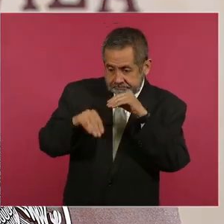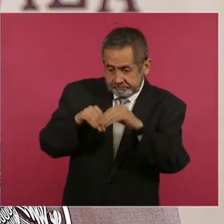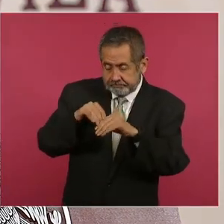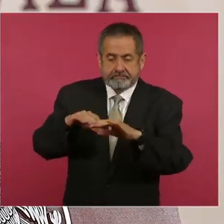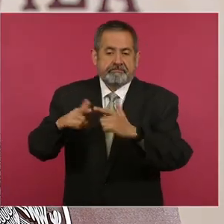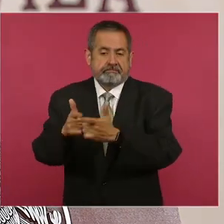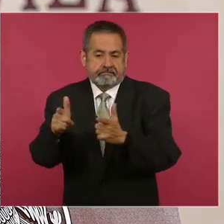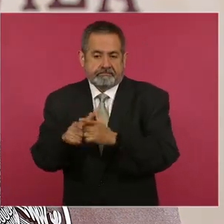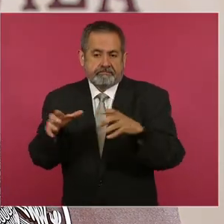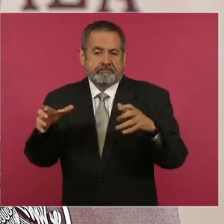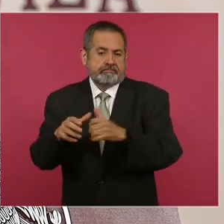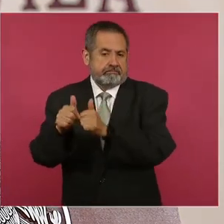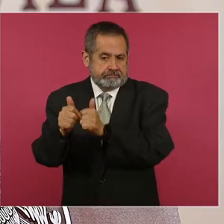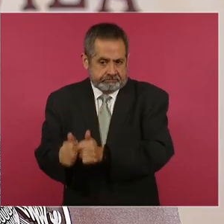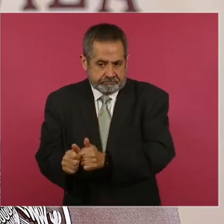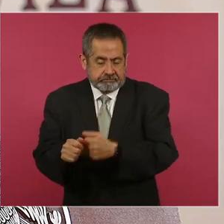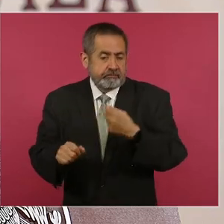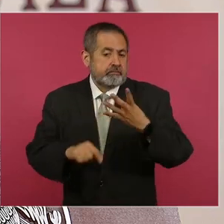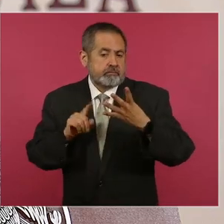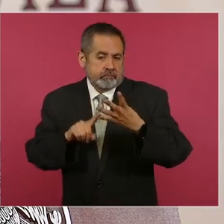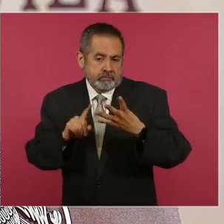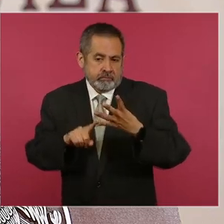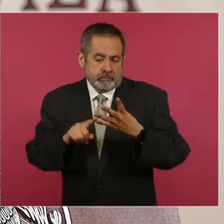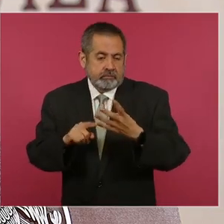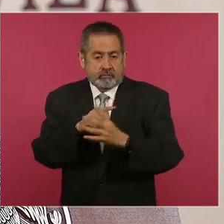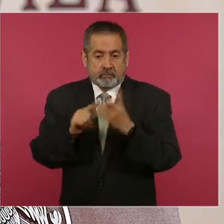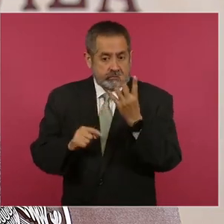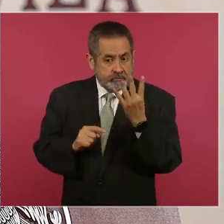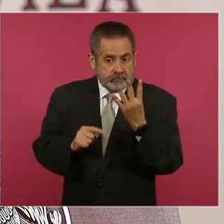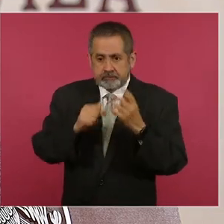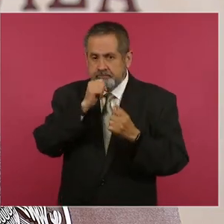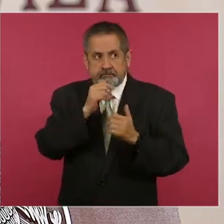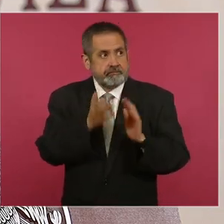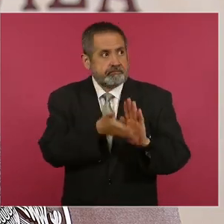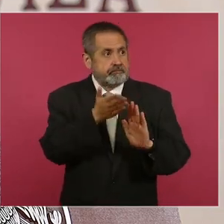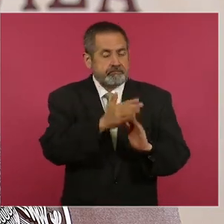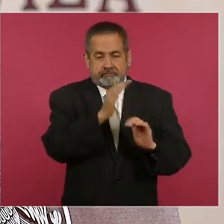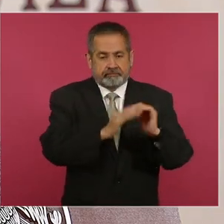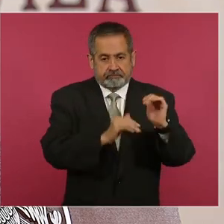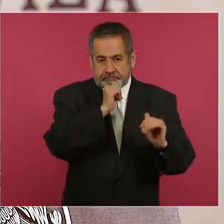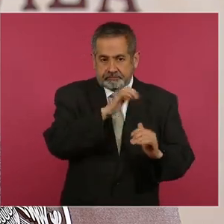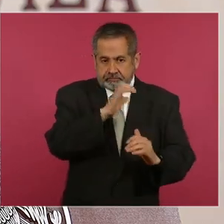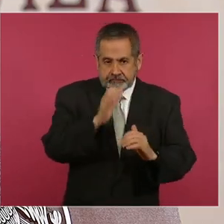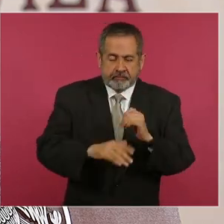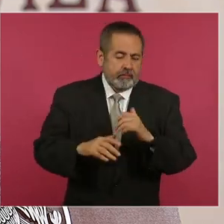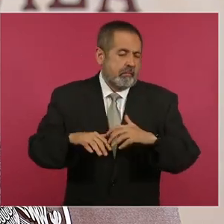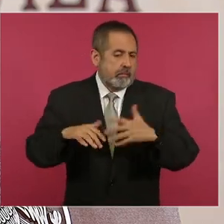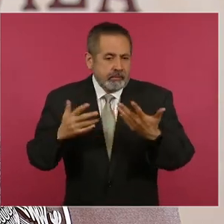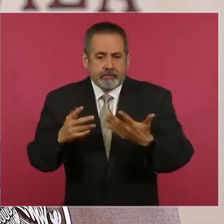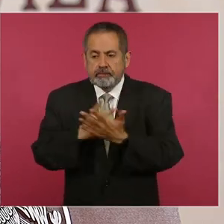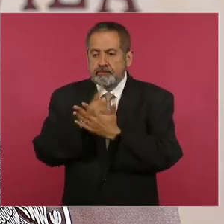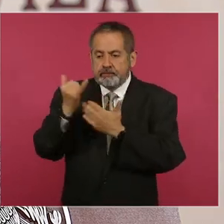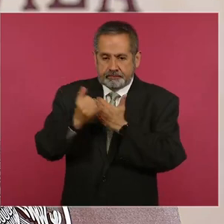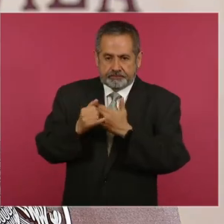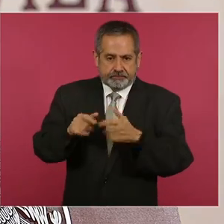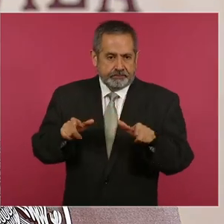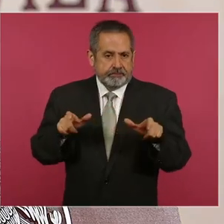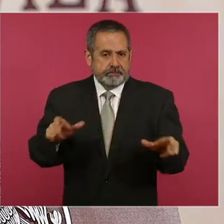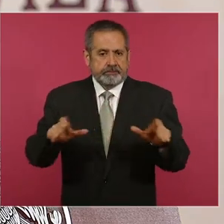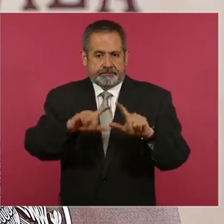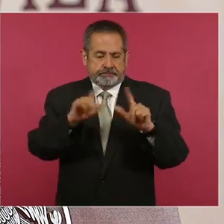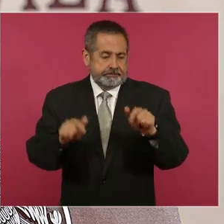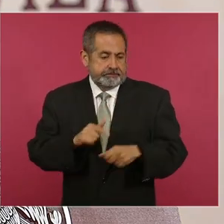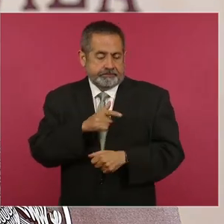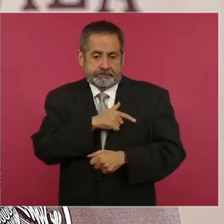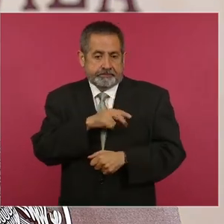construcción y 4 están pendientes por construir. El estado, el proyecto de la Guardia era contar